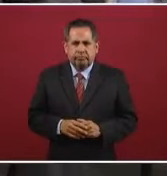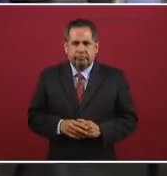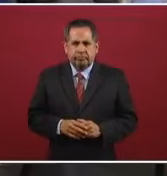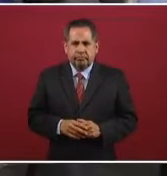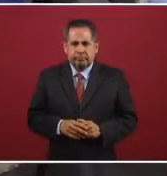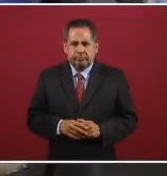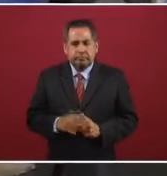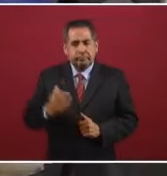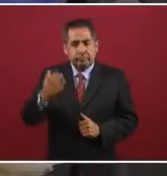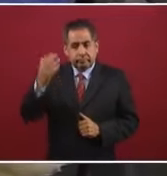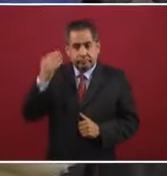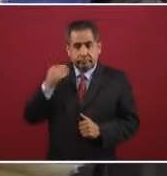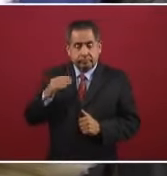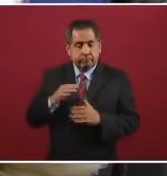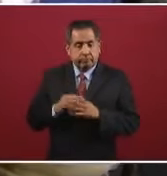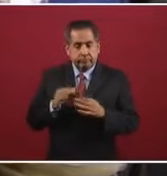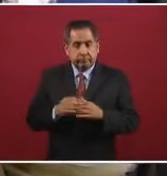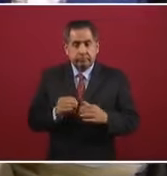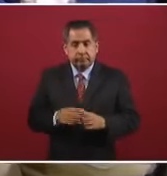estaba